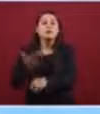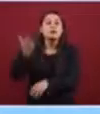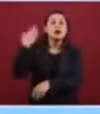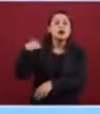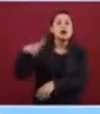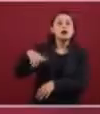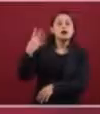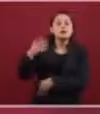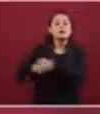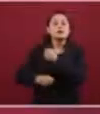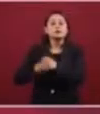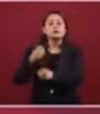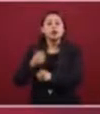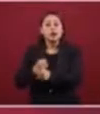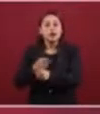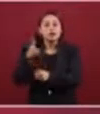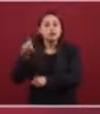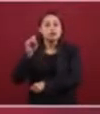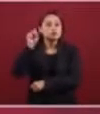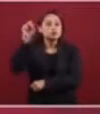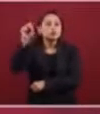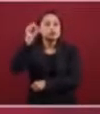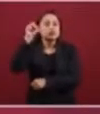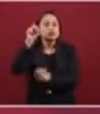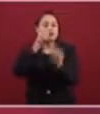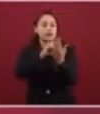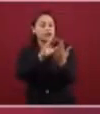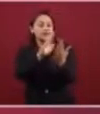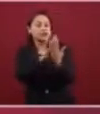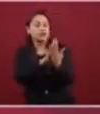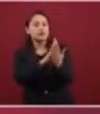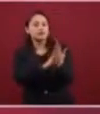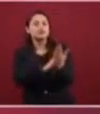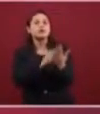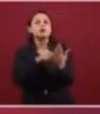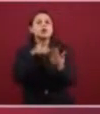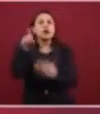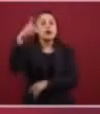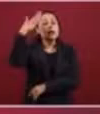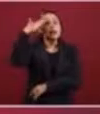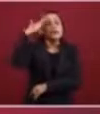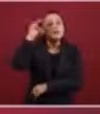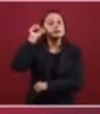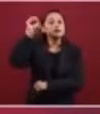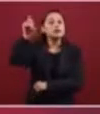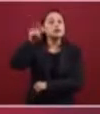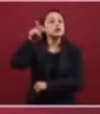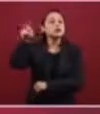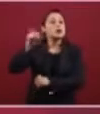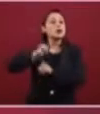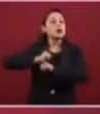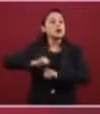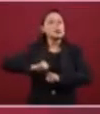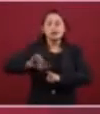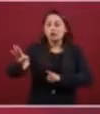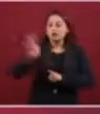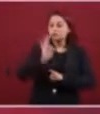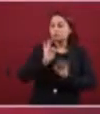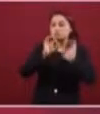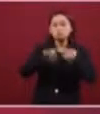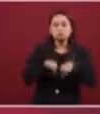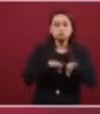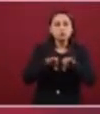comisión mixta de empleo y solamente el líder sindical contrataba y despedía, con lo cual